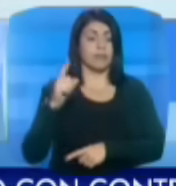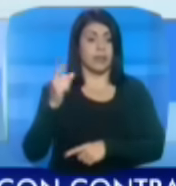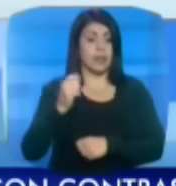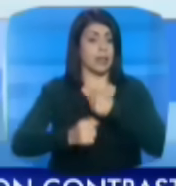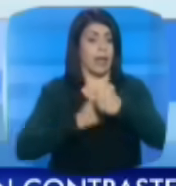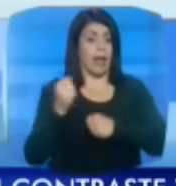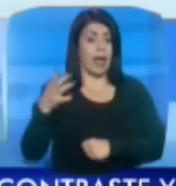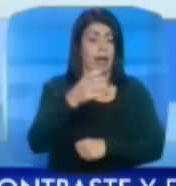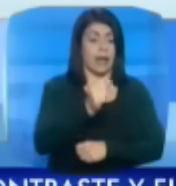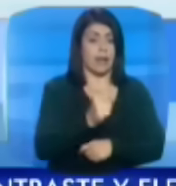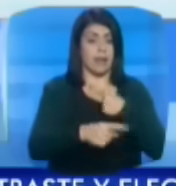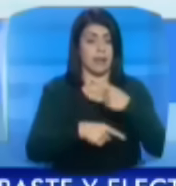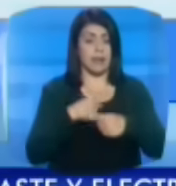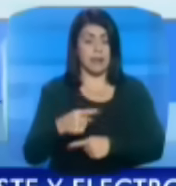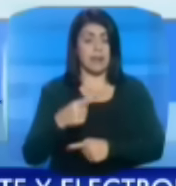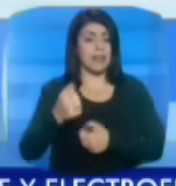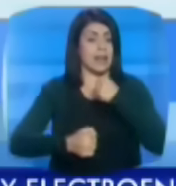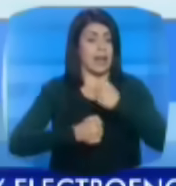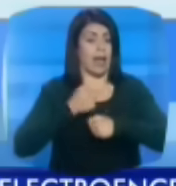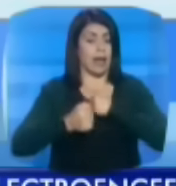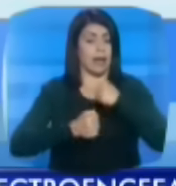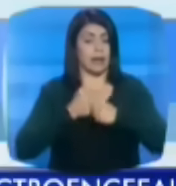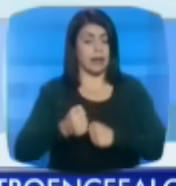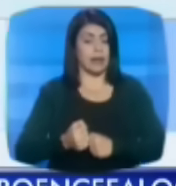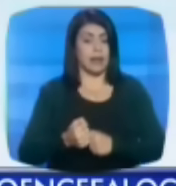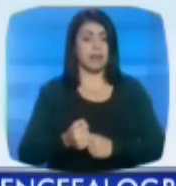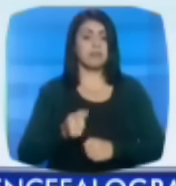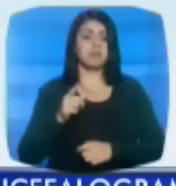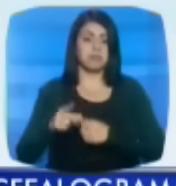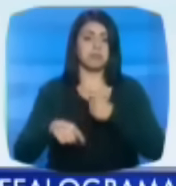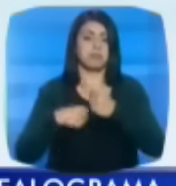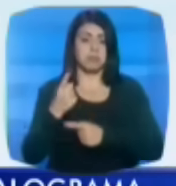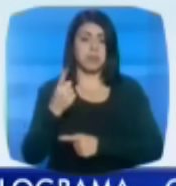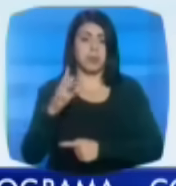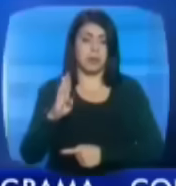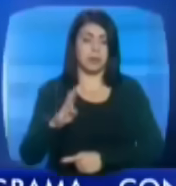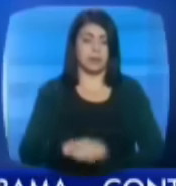bases alcanzadas, carreras empujadas y boletos.